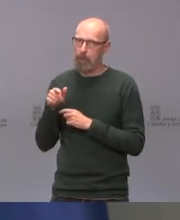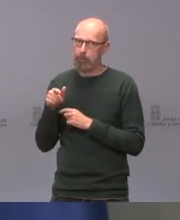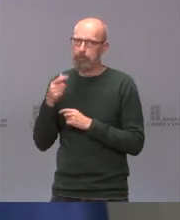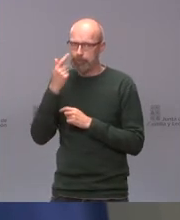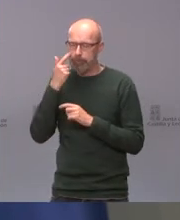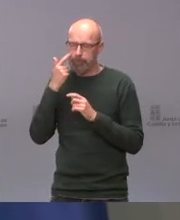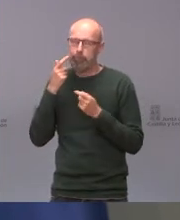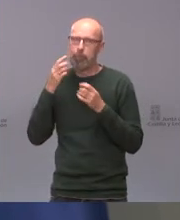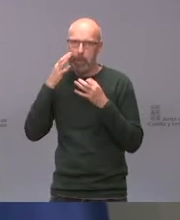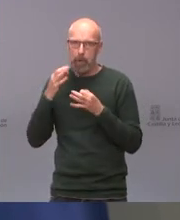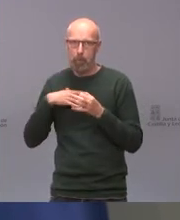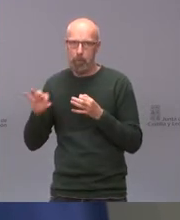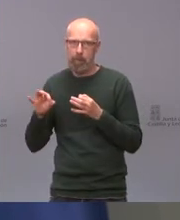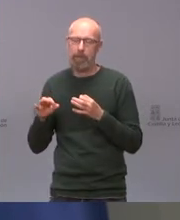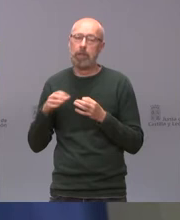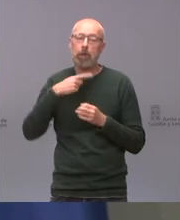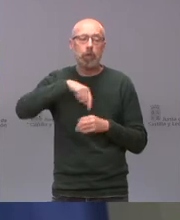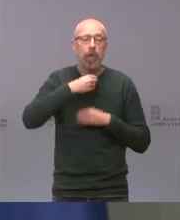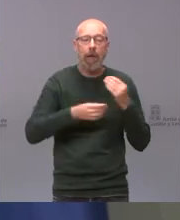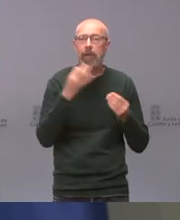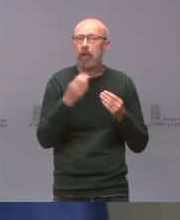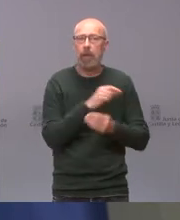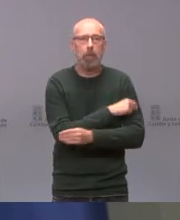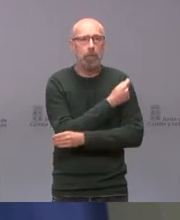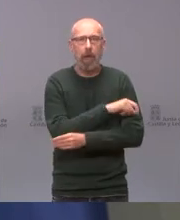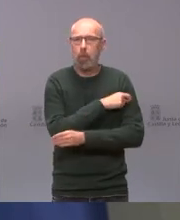explicó el presidente,